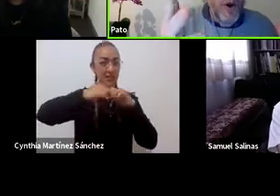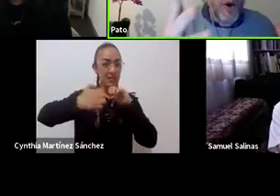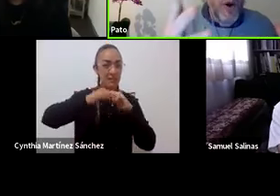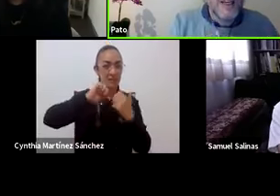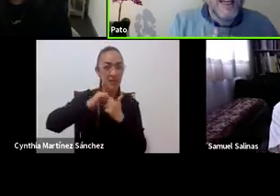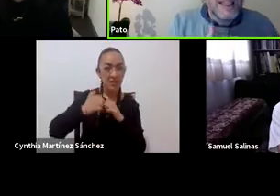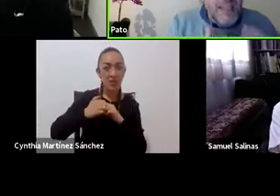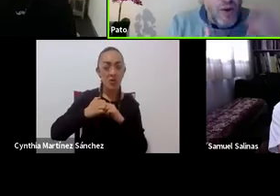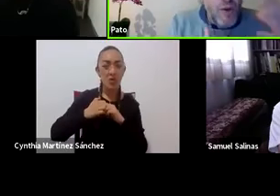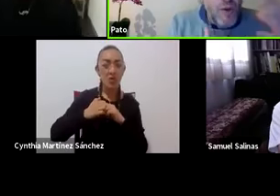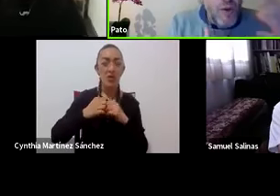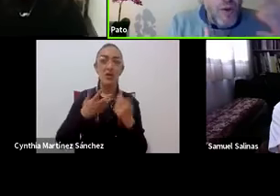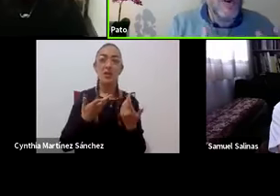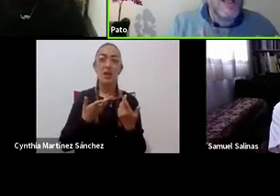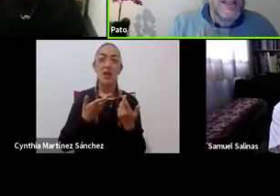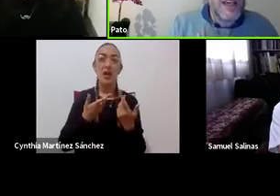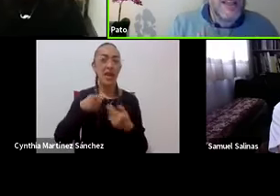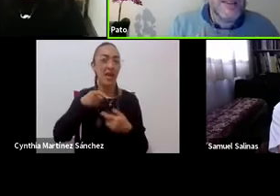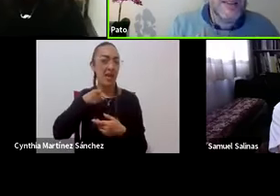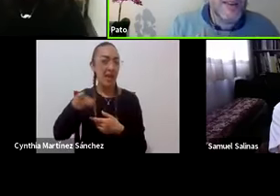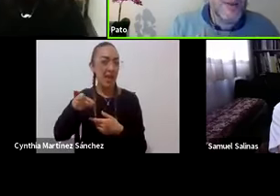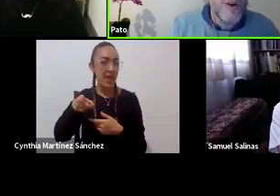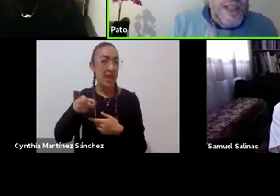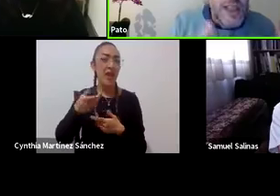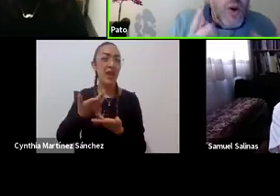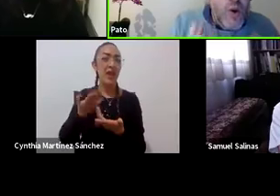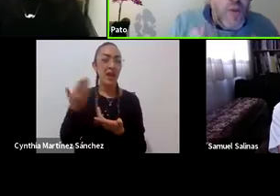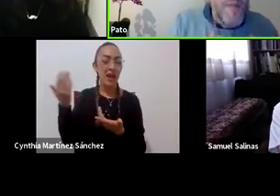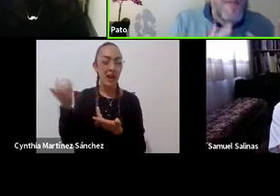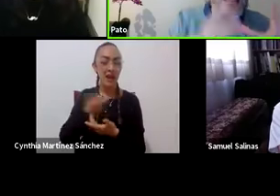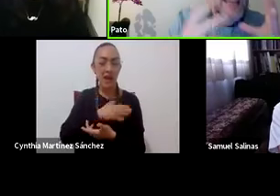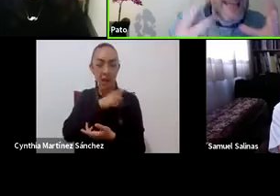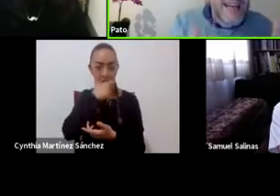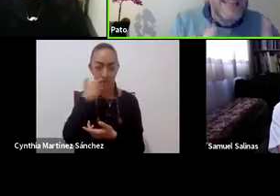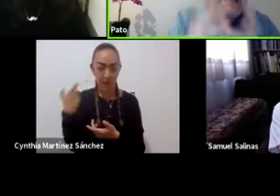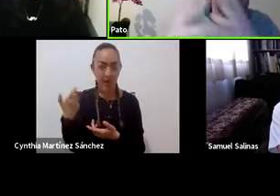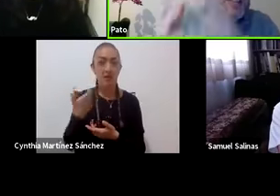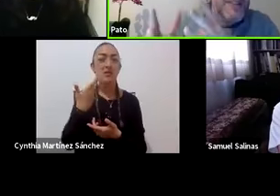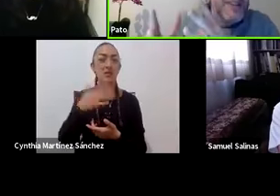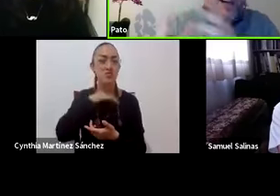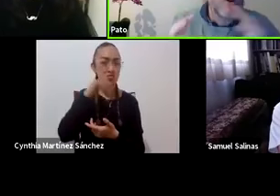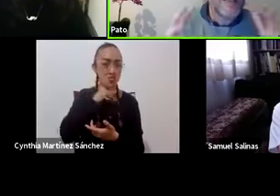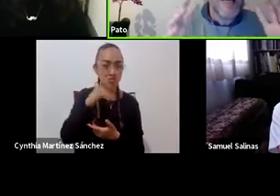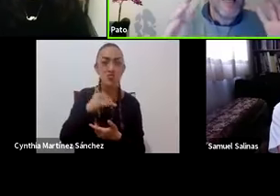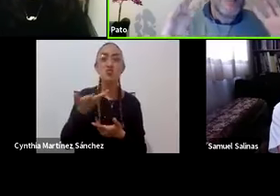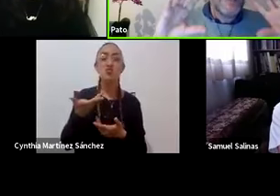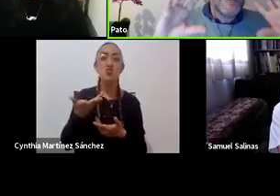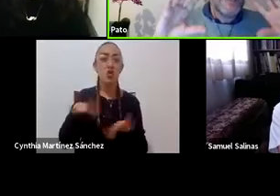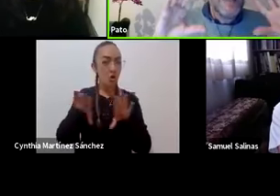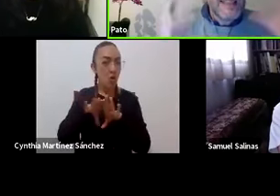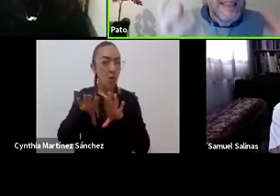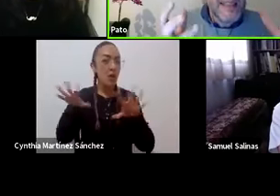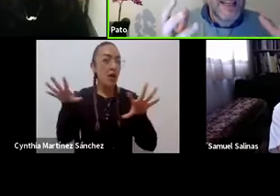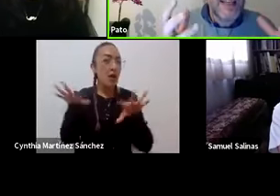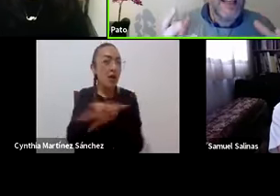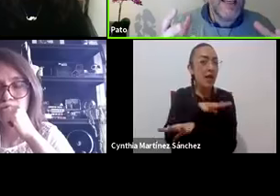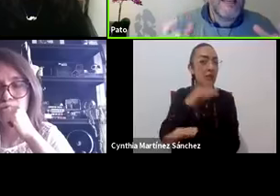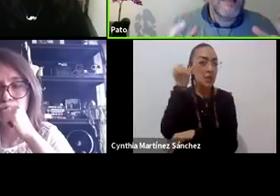El soplón, el que te cobraba mordidas, ¿no? Y cómo empezar a resignificarlo. O sea,